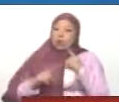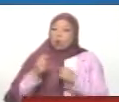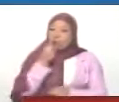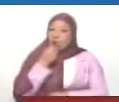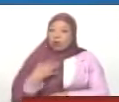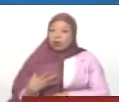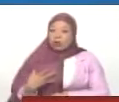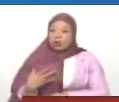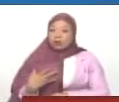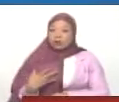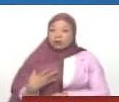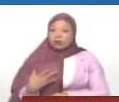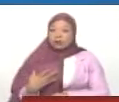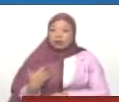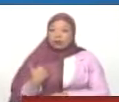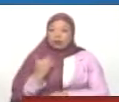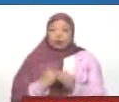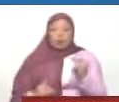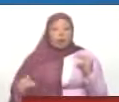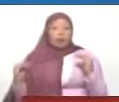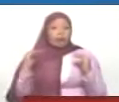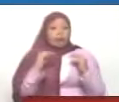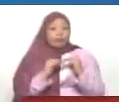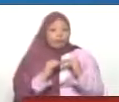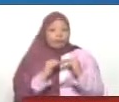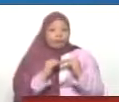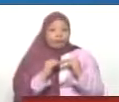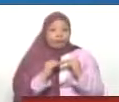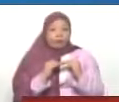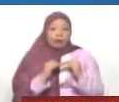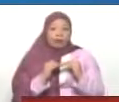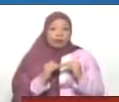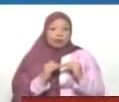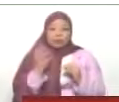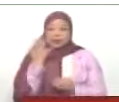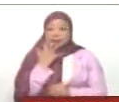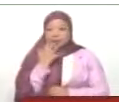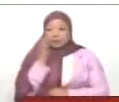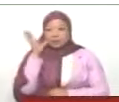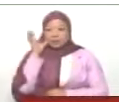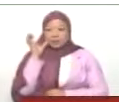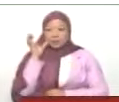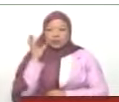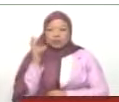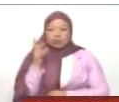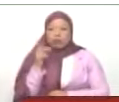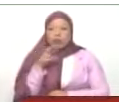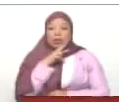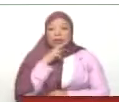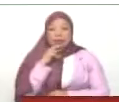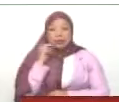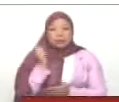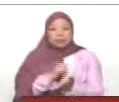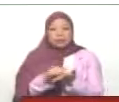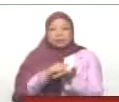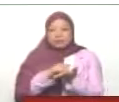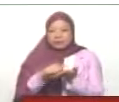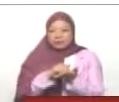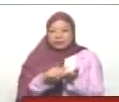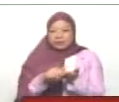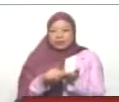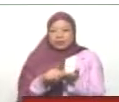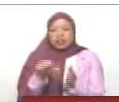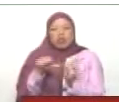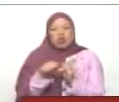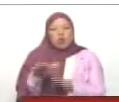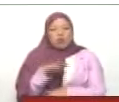No me pronuncio, soy imparcial. Pero mira, mira, mira, mira. Este quesito viene